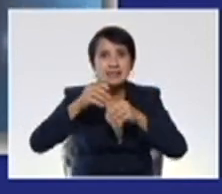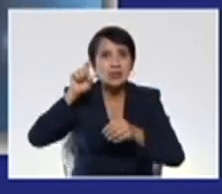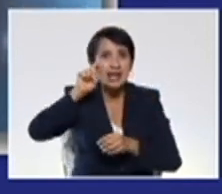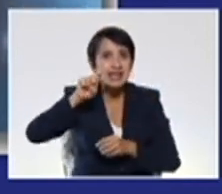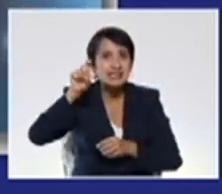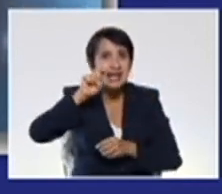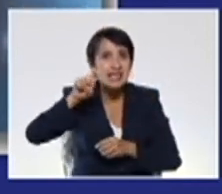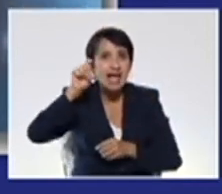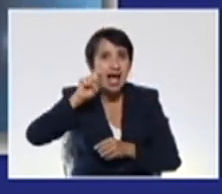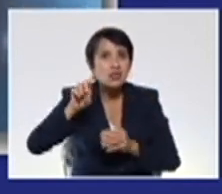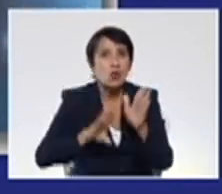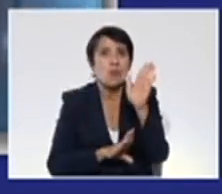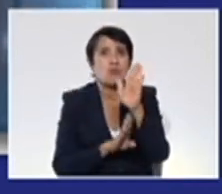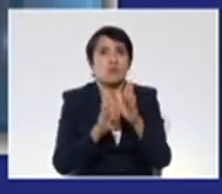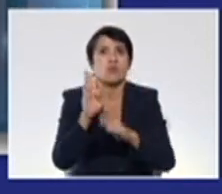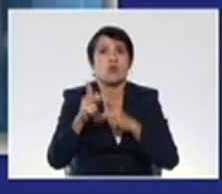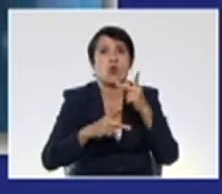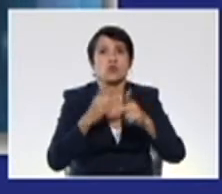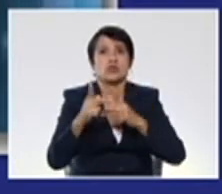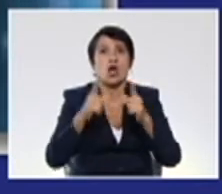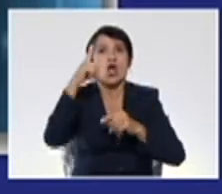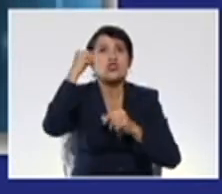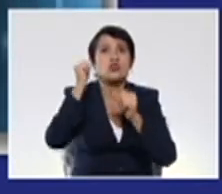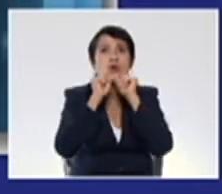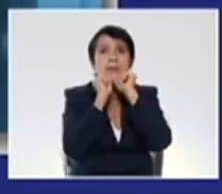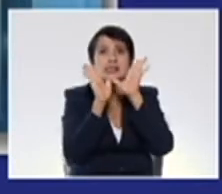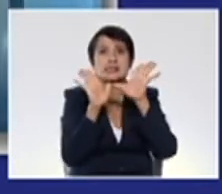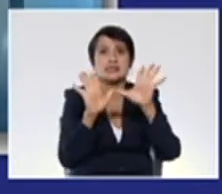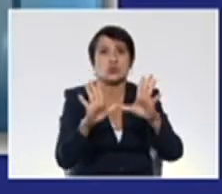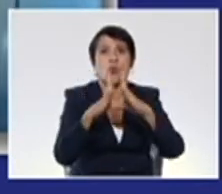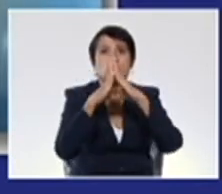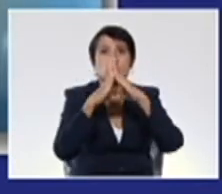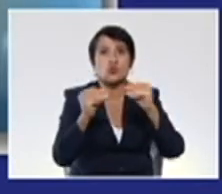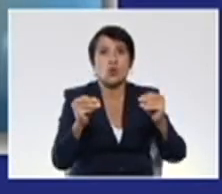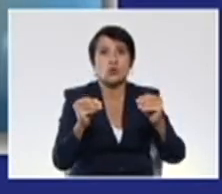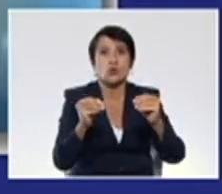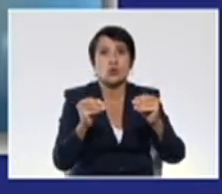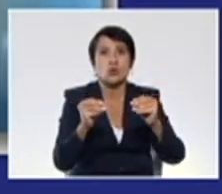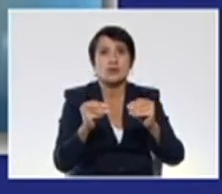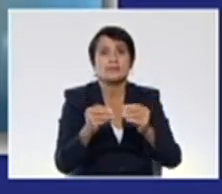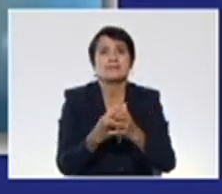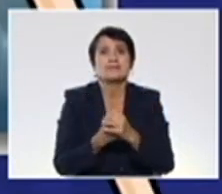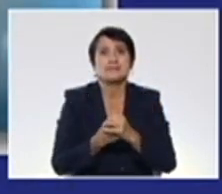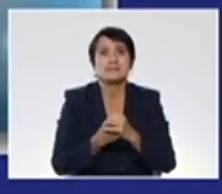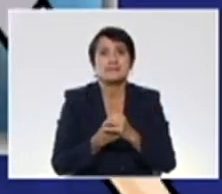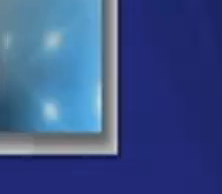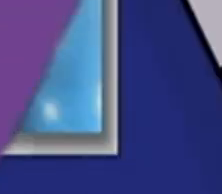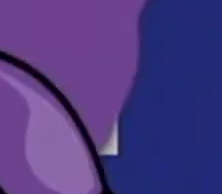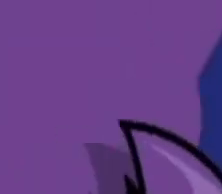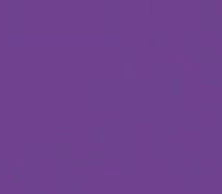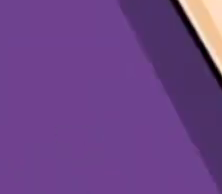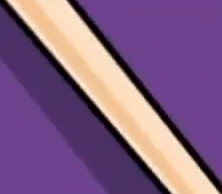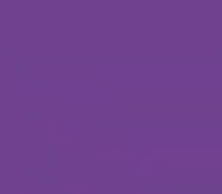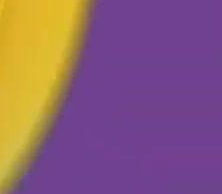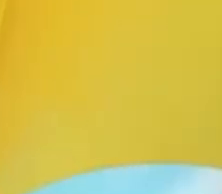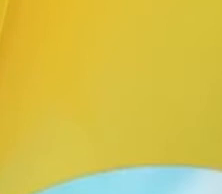enseñar produciendo. Dios los bendiga a todos. Etianos somos todos.